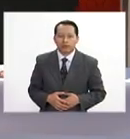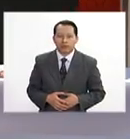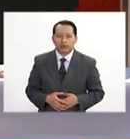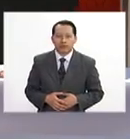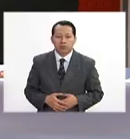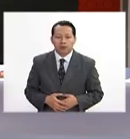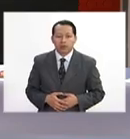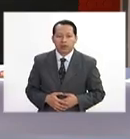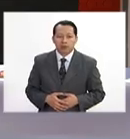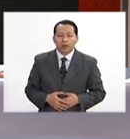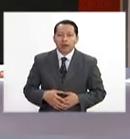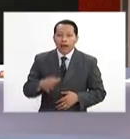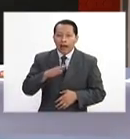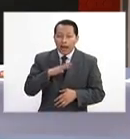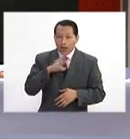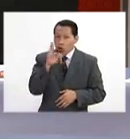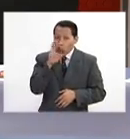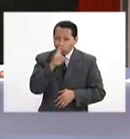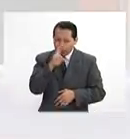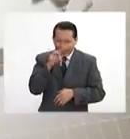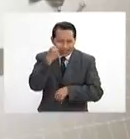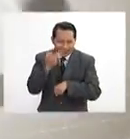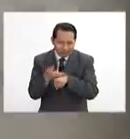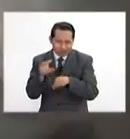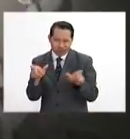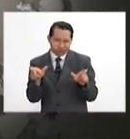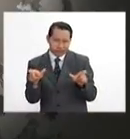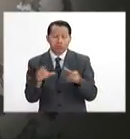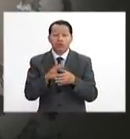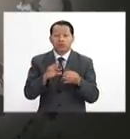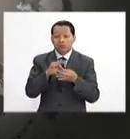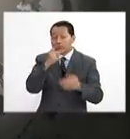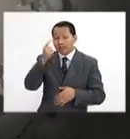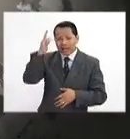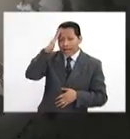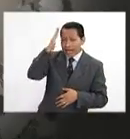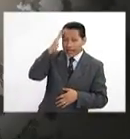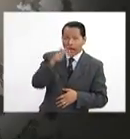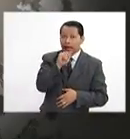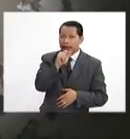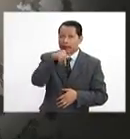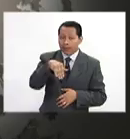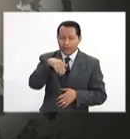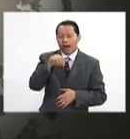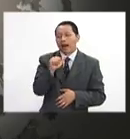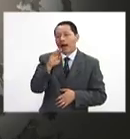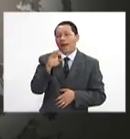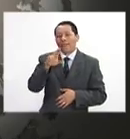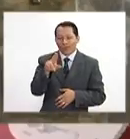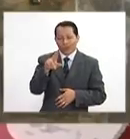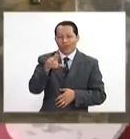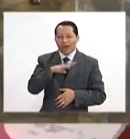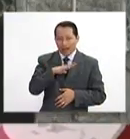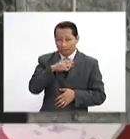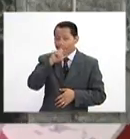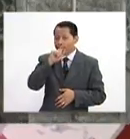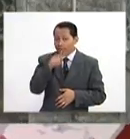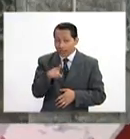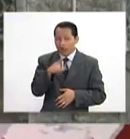El Ministerio de Defensa de Rusia está investigando informes de que el líder del Estado Islámico, Abu Bakr